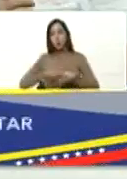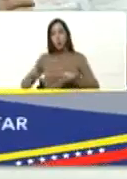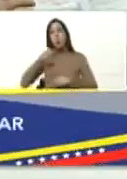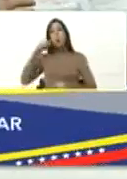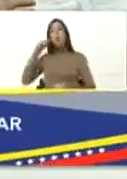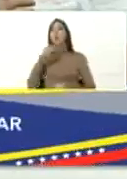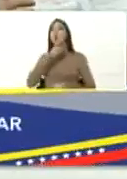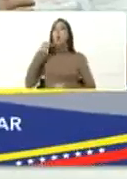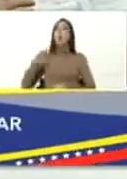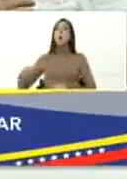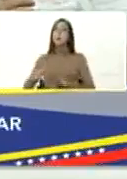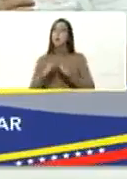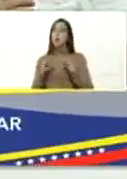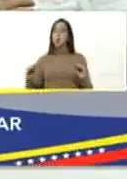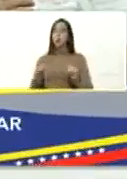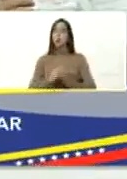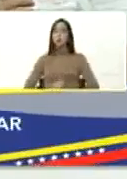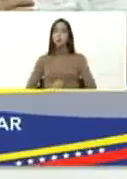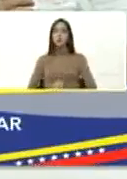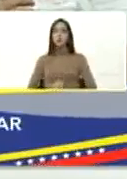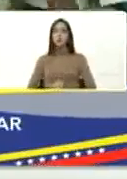jóvenes, crecientes, a todos.